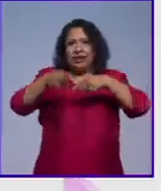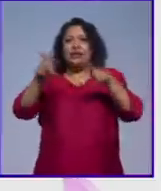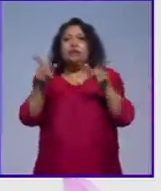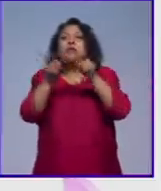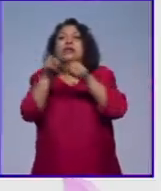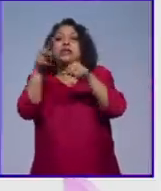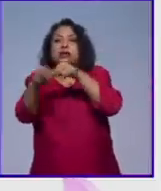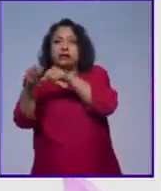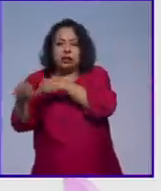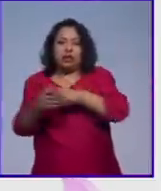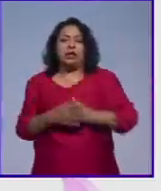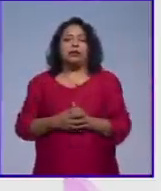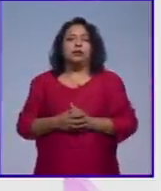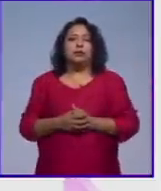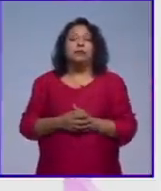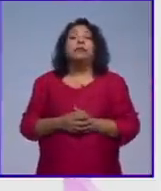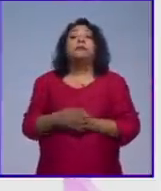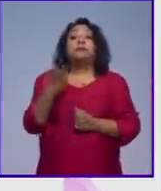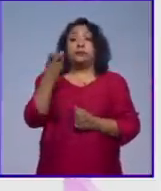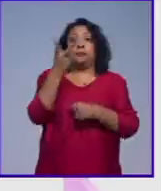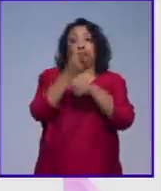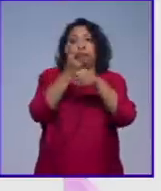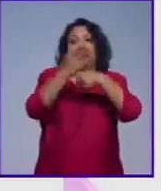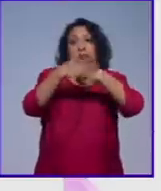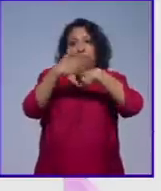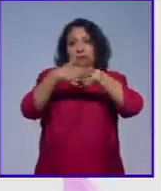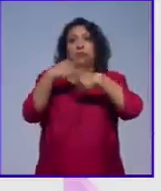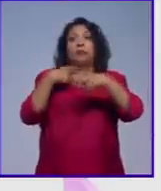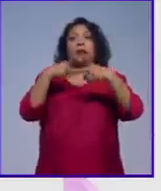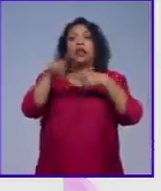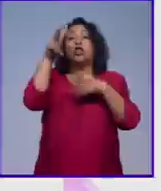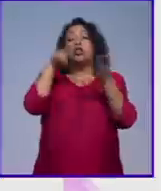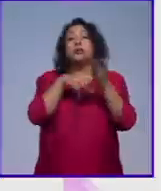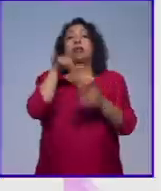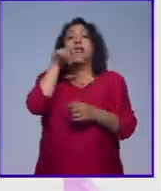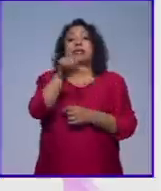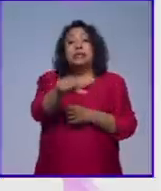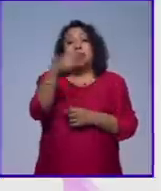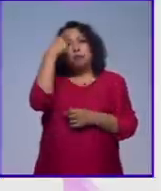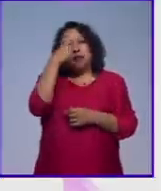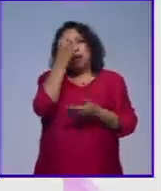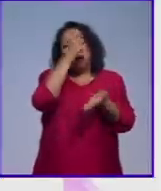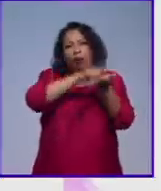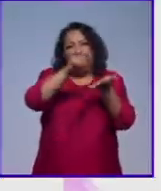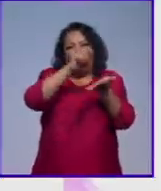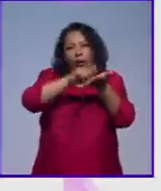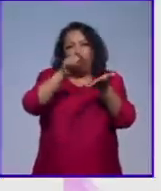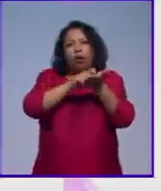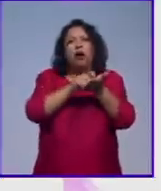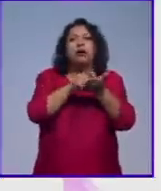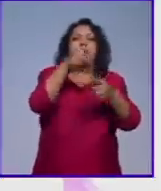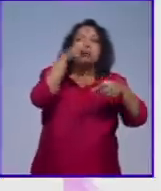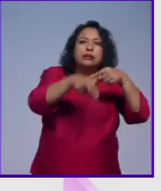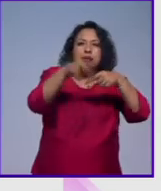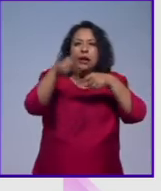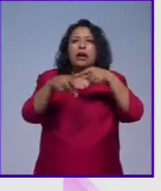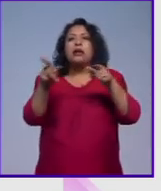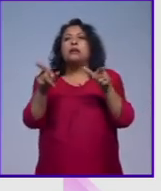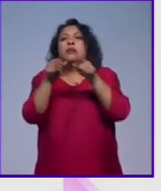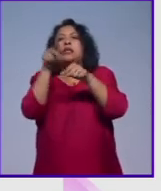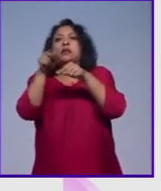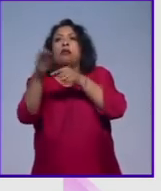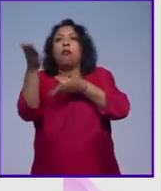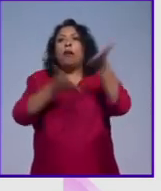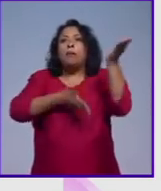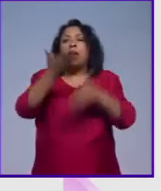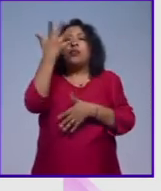más. Murió mi hermano. Esta convocatoria pública comenzó en 2016 para la escritura de series y miniseries. Llegaron más